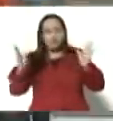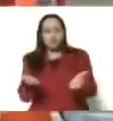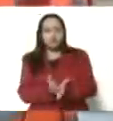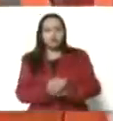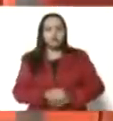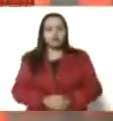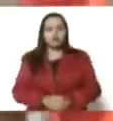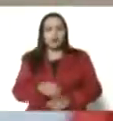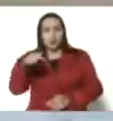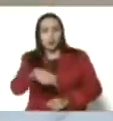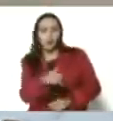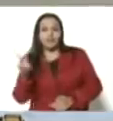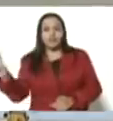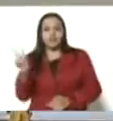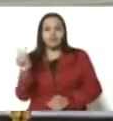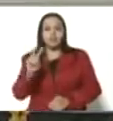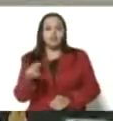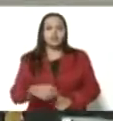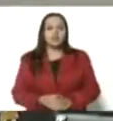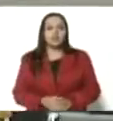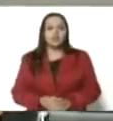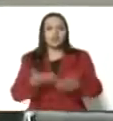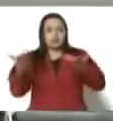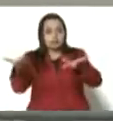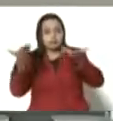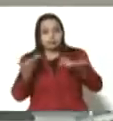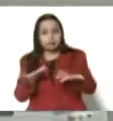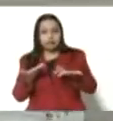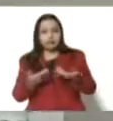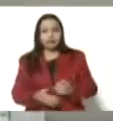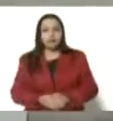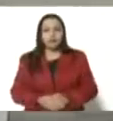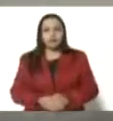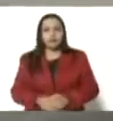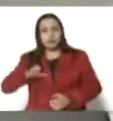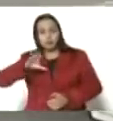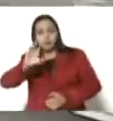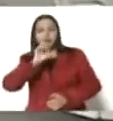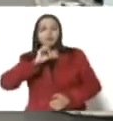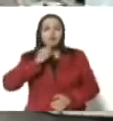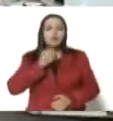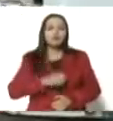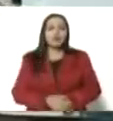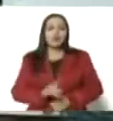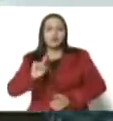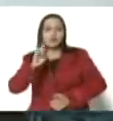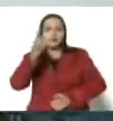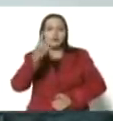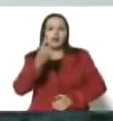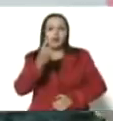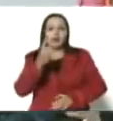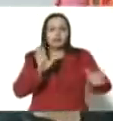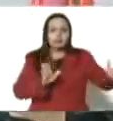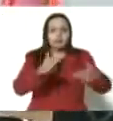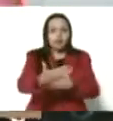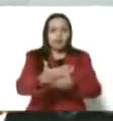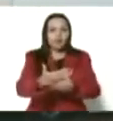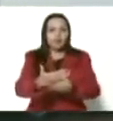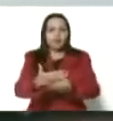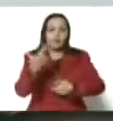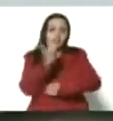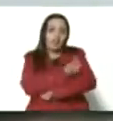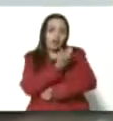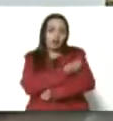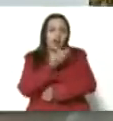la República Bolivariana de Venezuela recibe por parte de la Federación de Rusia el primer lote de estas vacunas, que